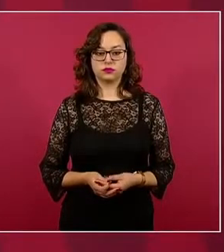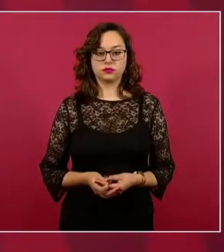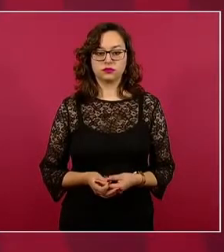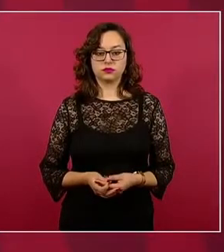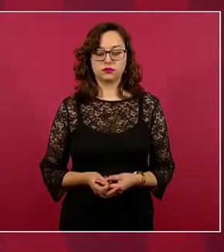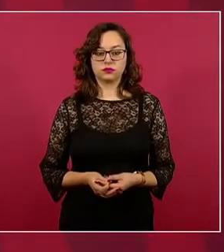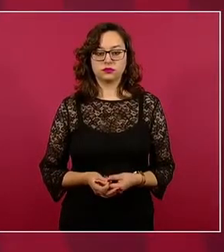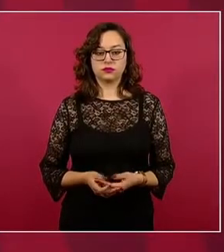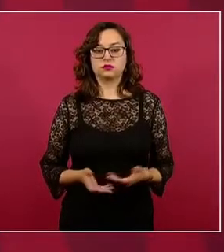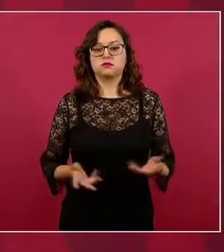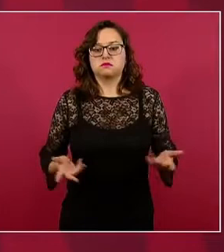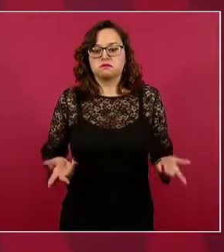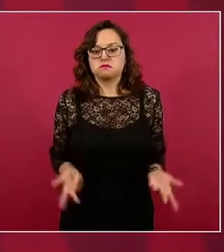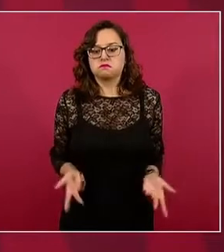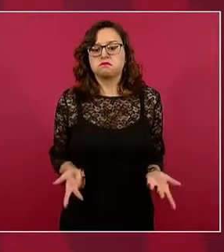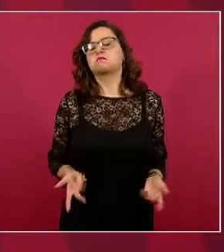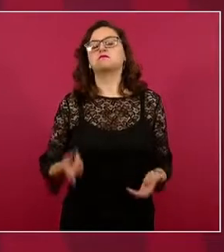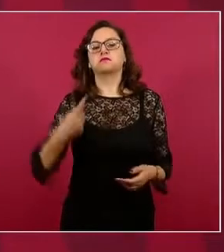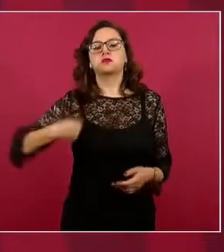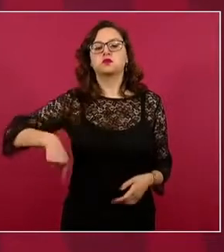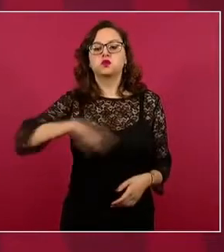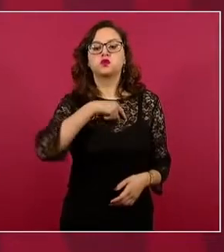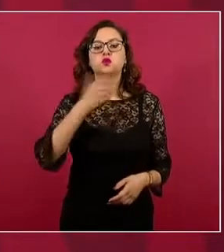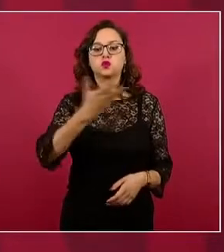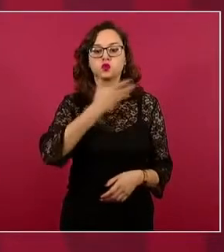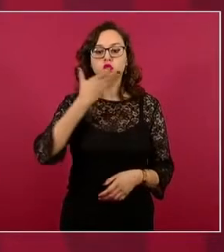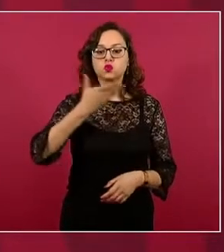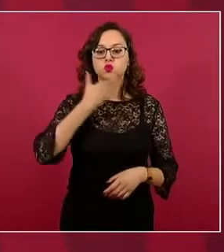en nuestras tradiciones,